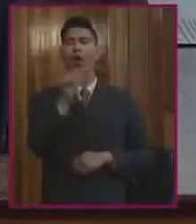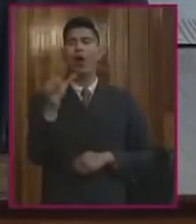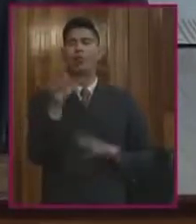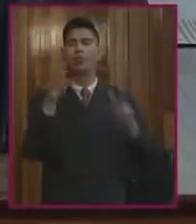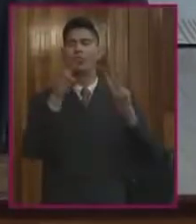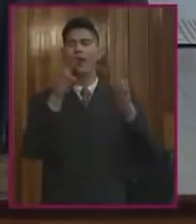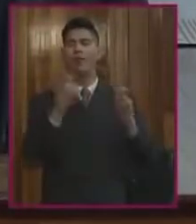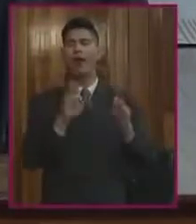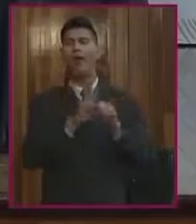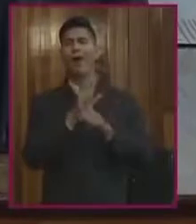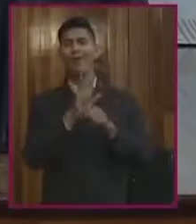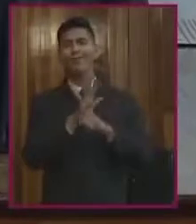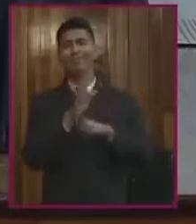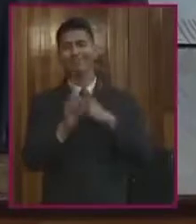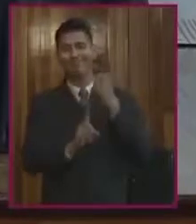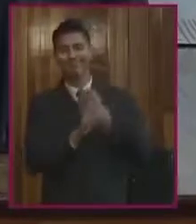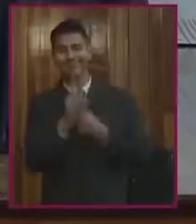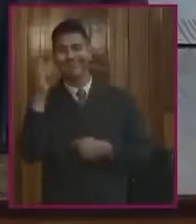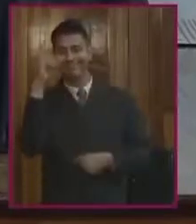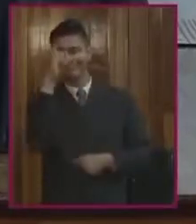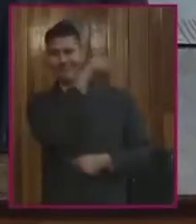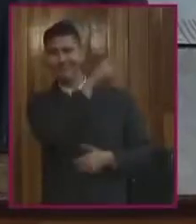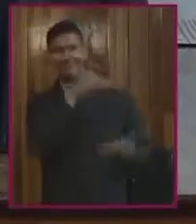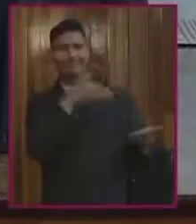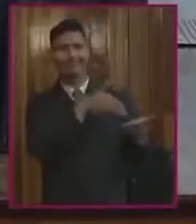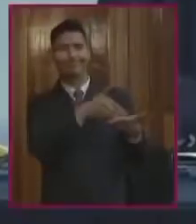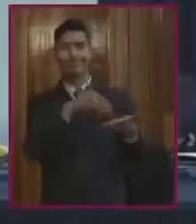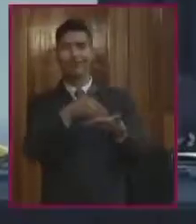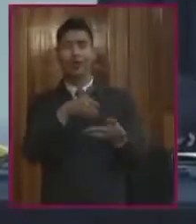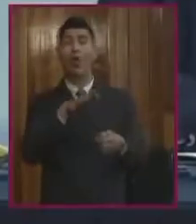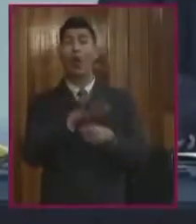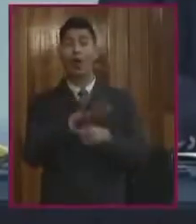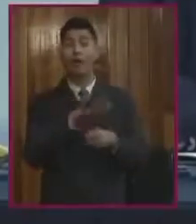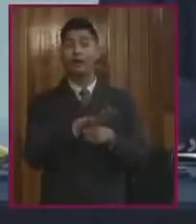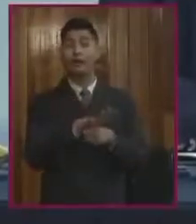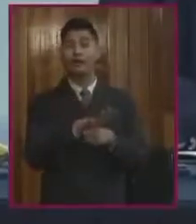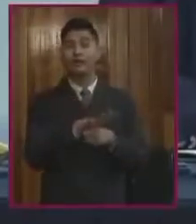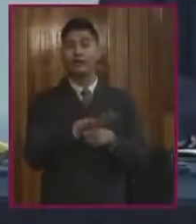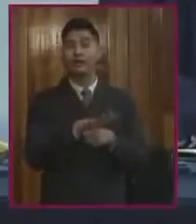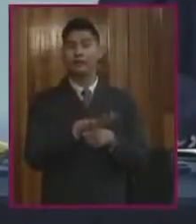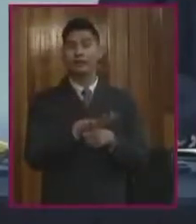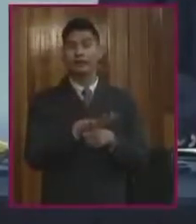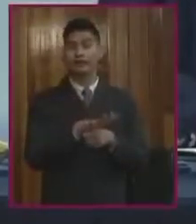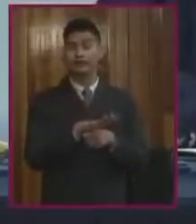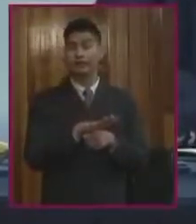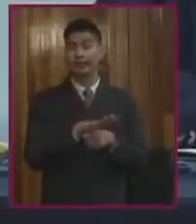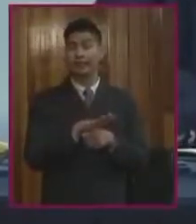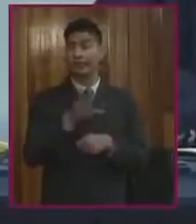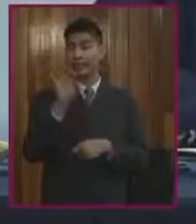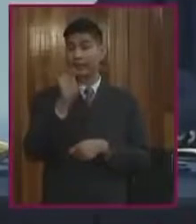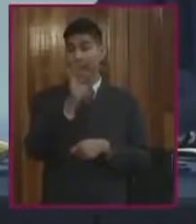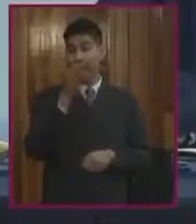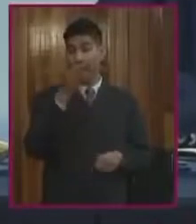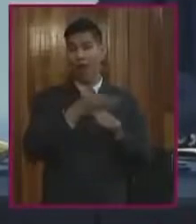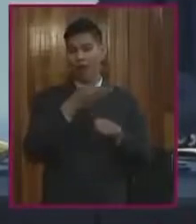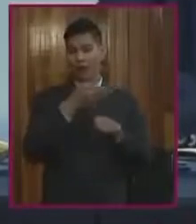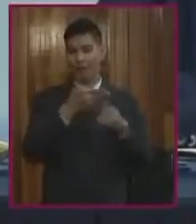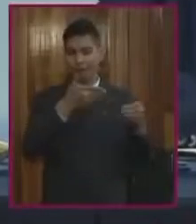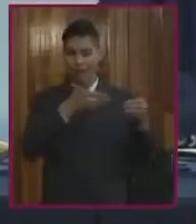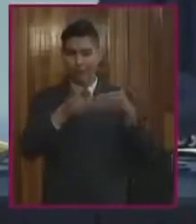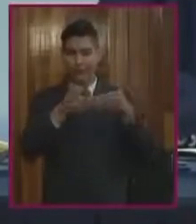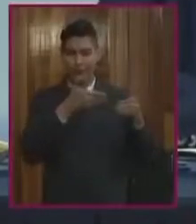desde nuestra perspectiva en el diseño del currículo se encuentra el logro de capacidades que respondan al momento histórico que viven los